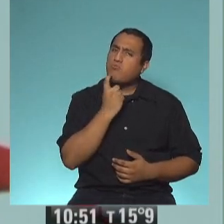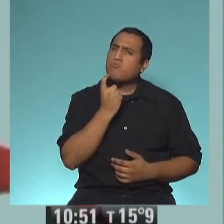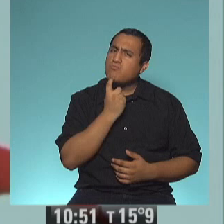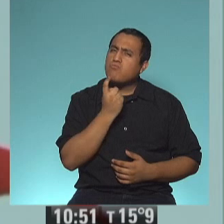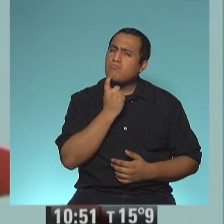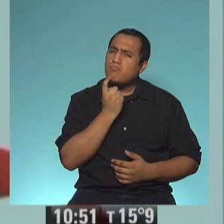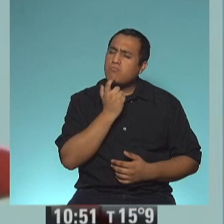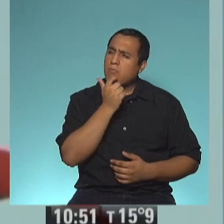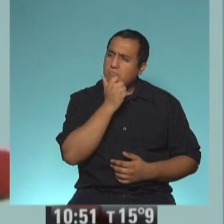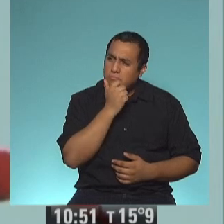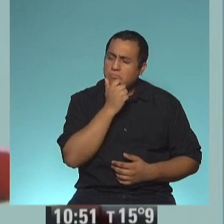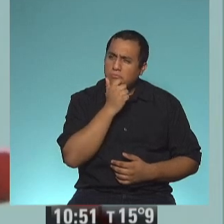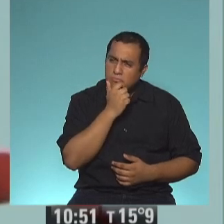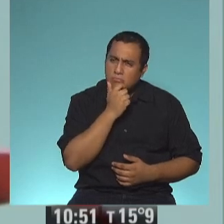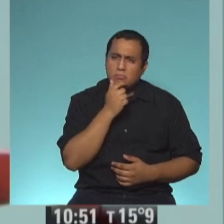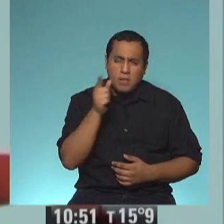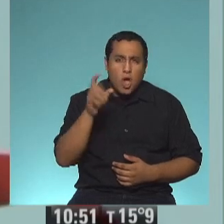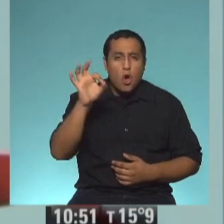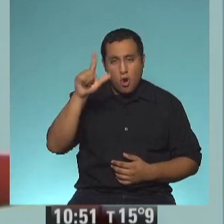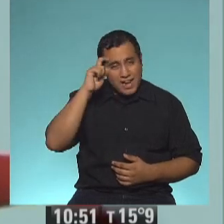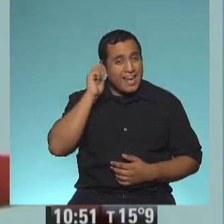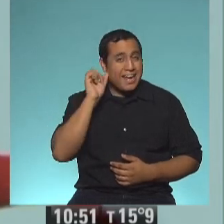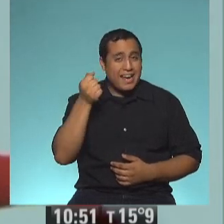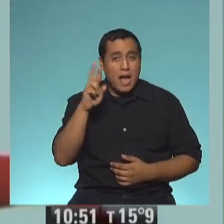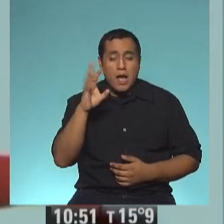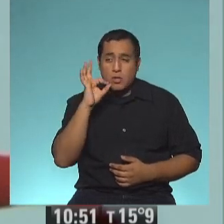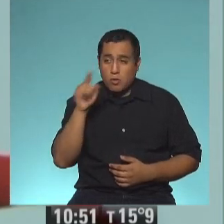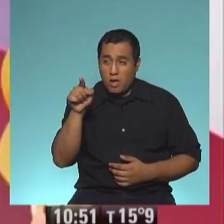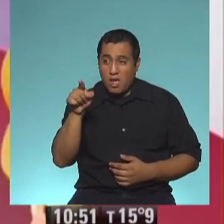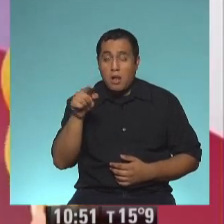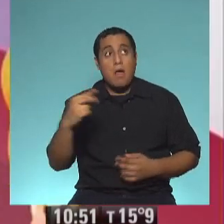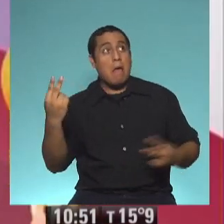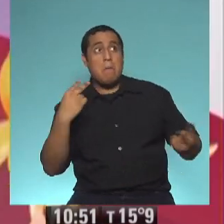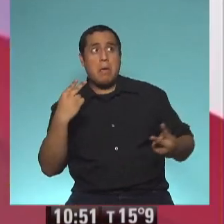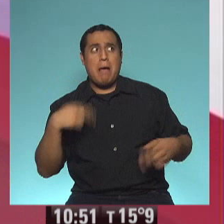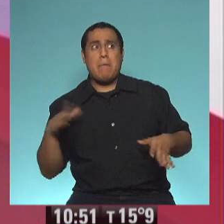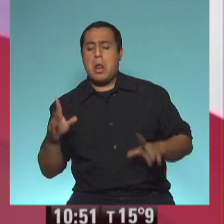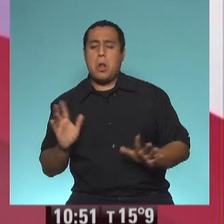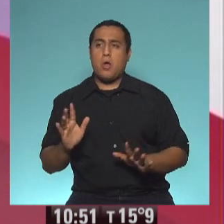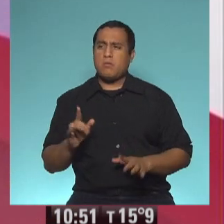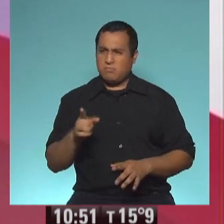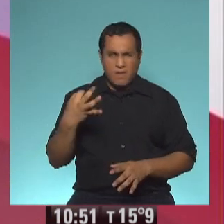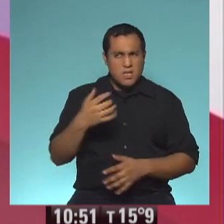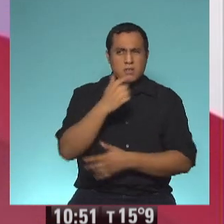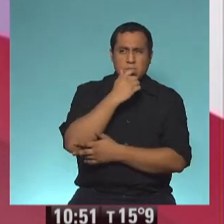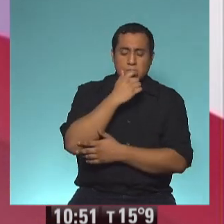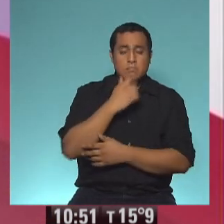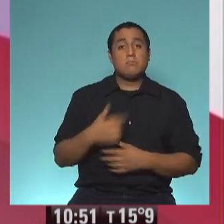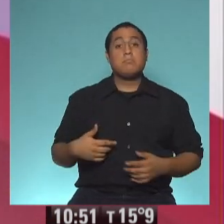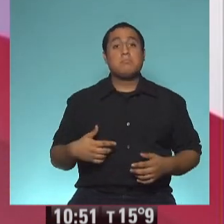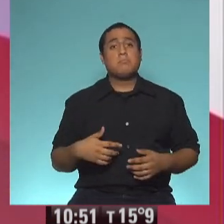haría bien olegario al no querer volar delante de otros te lo dije vuelo mal